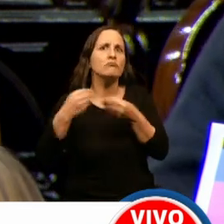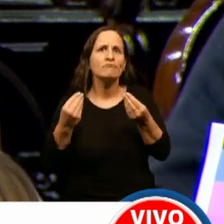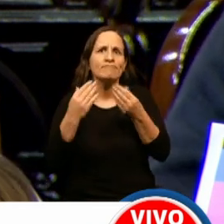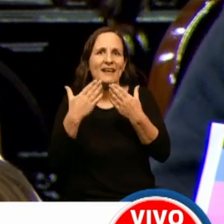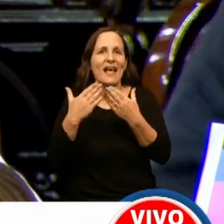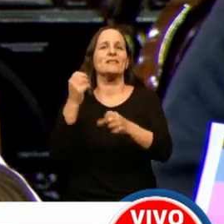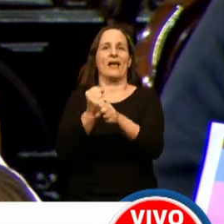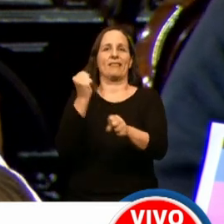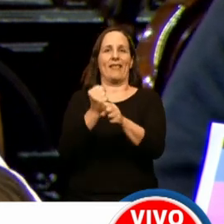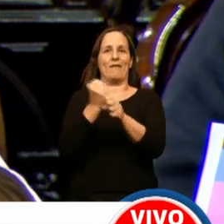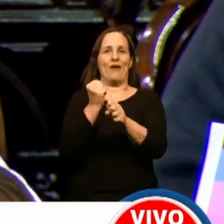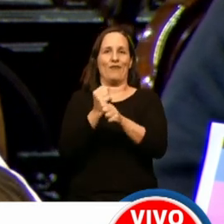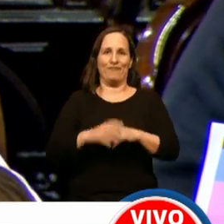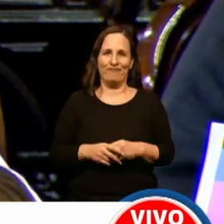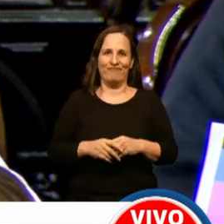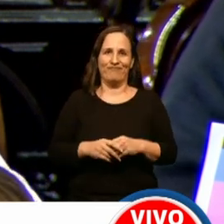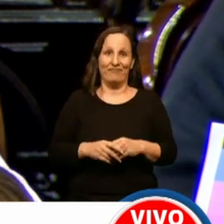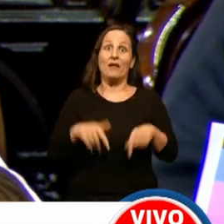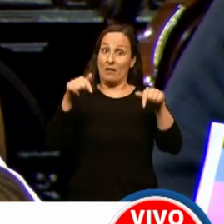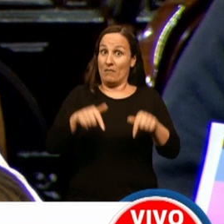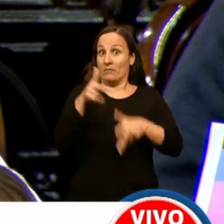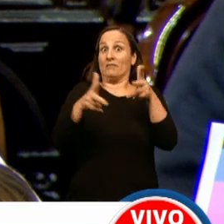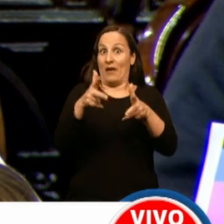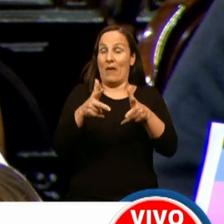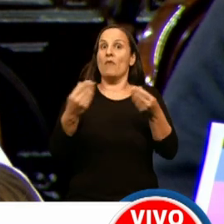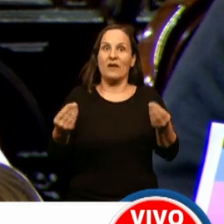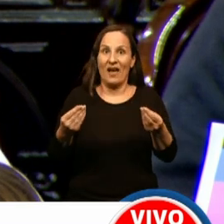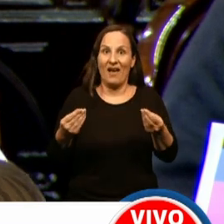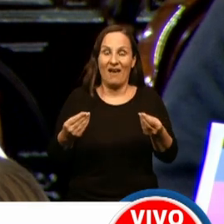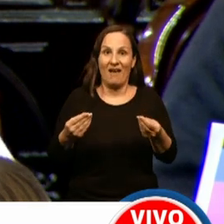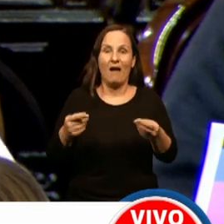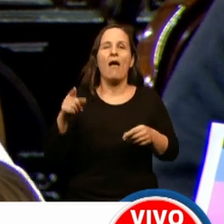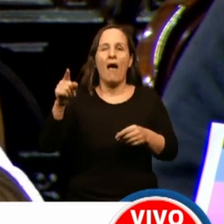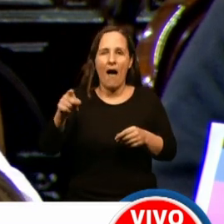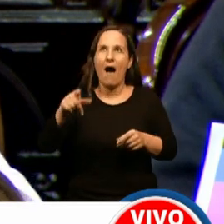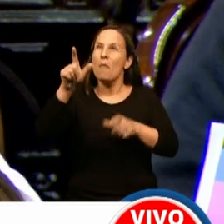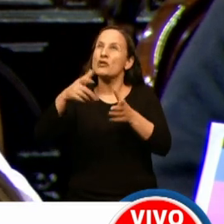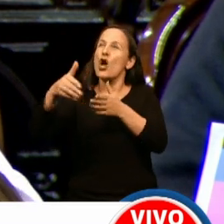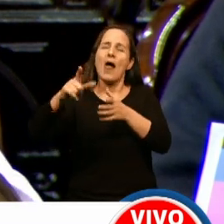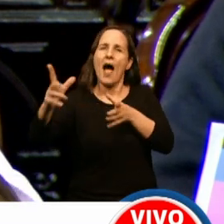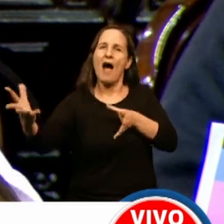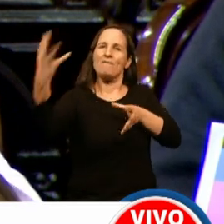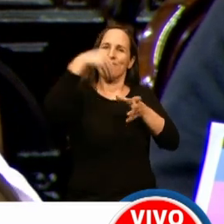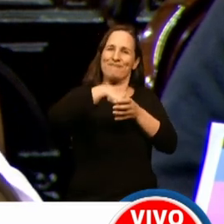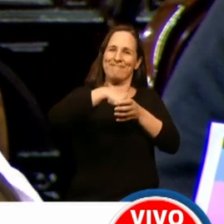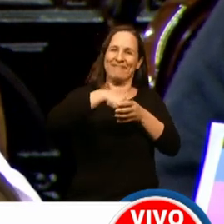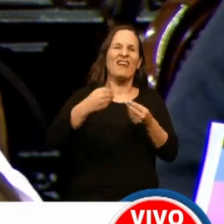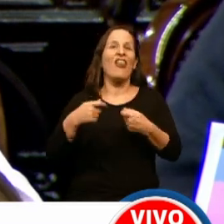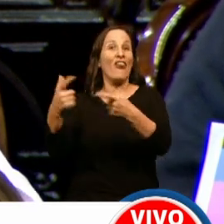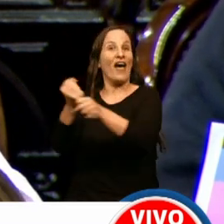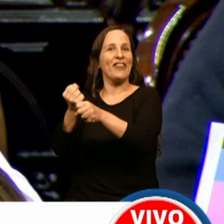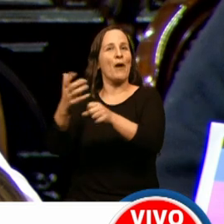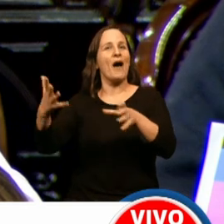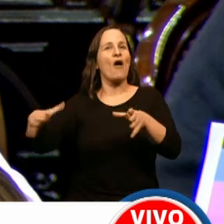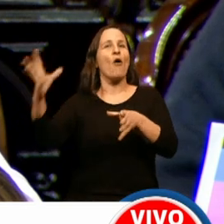y efectivamente acá estamos hablando de eso de incluir a través del trabajo fíjese ustedes qué